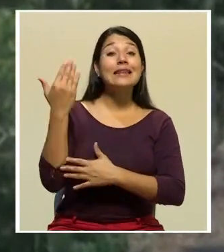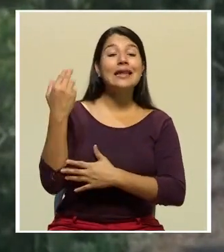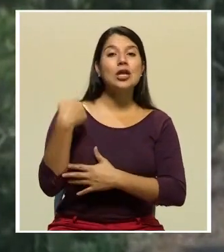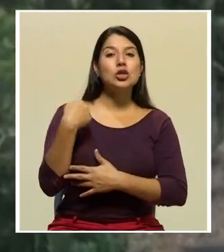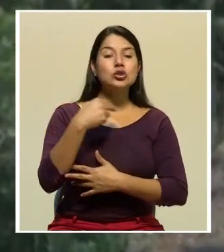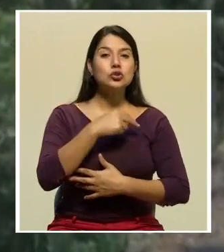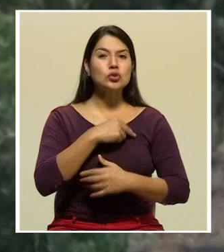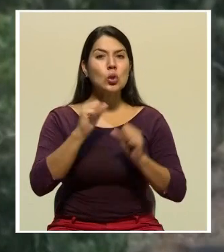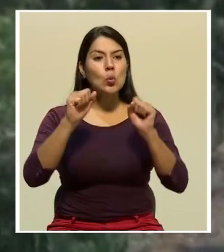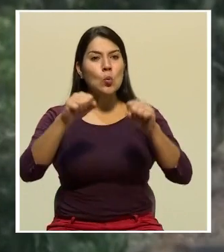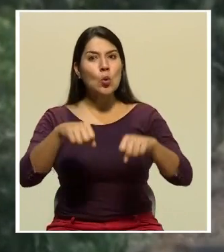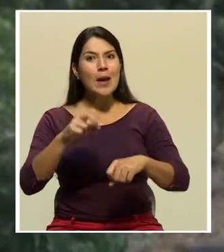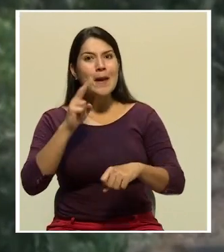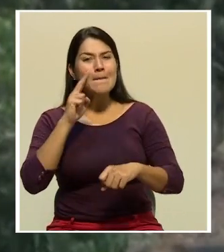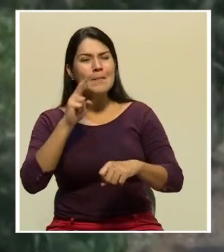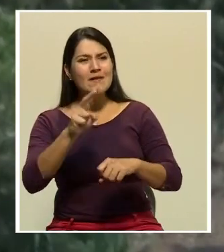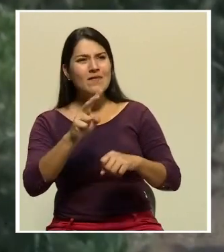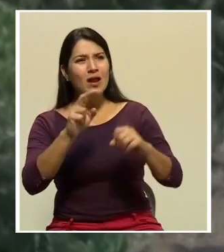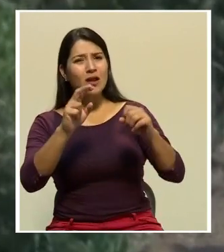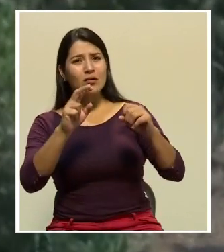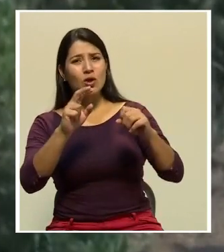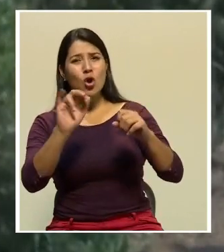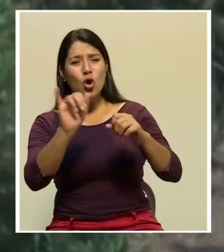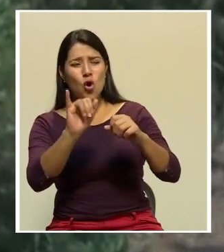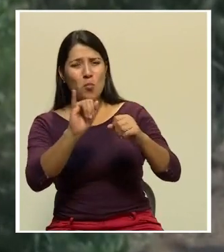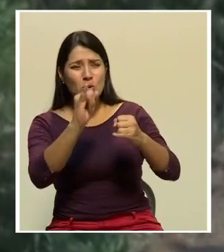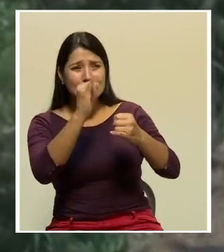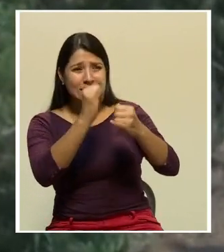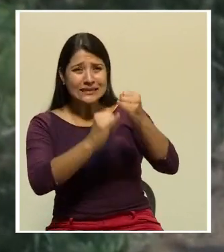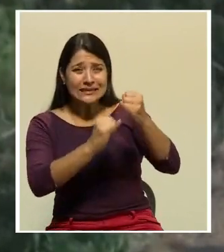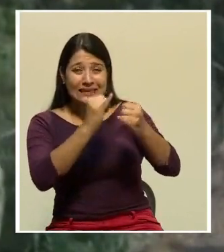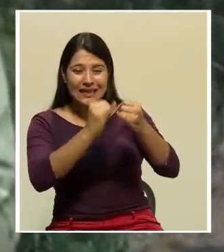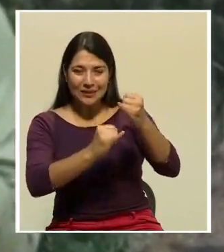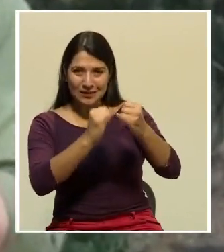la colocación de la última pieza que genera